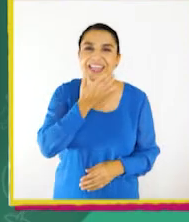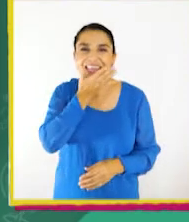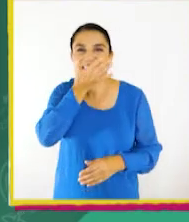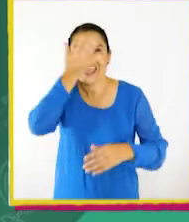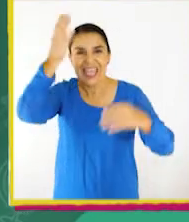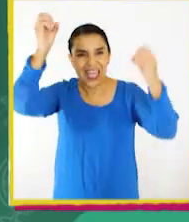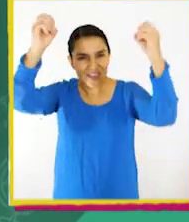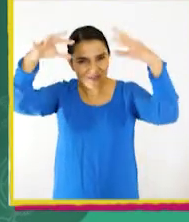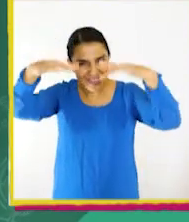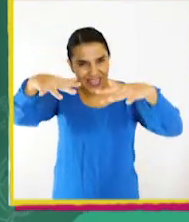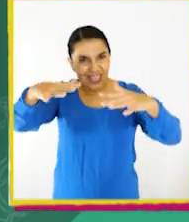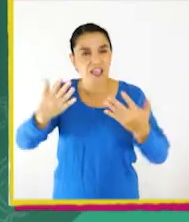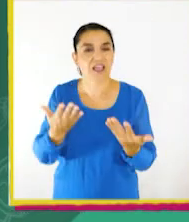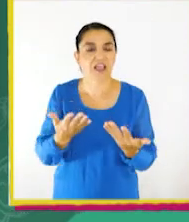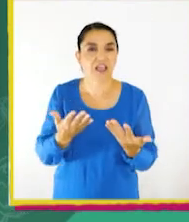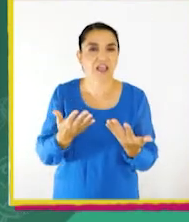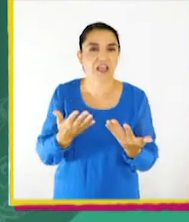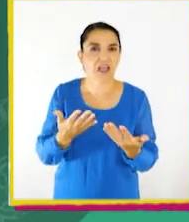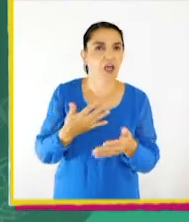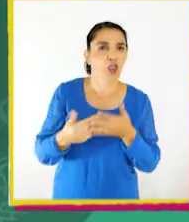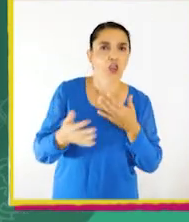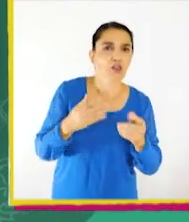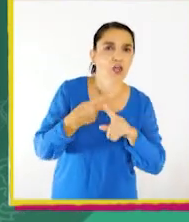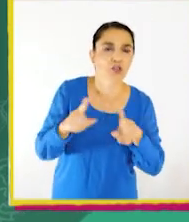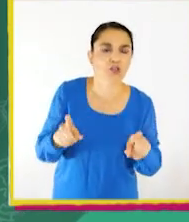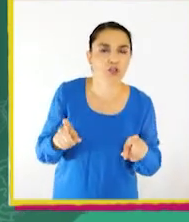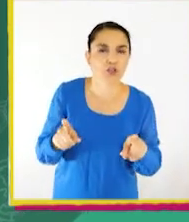en la nieve. Bien, ¿y dónde más?